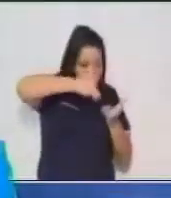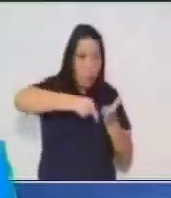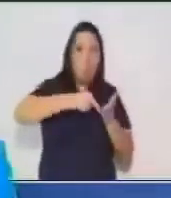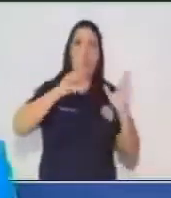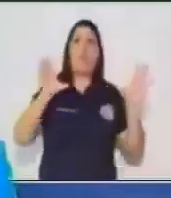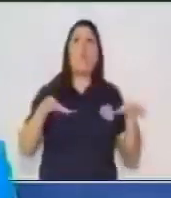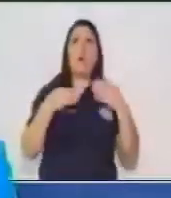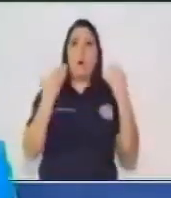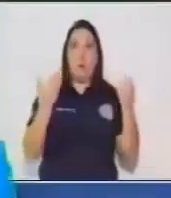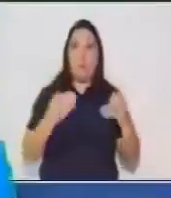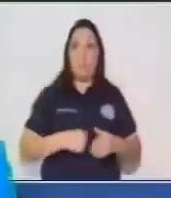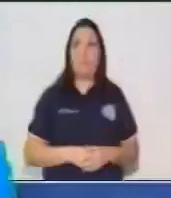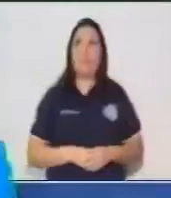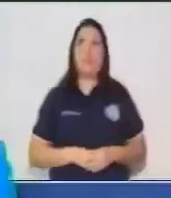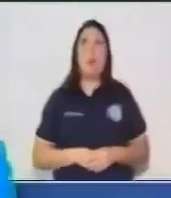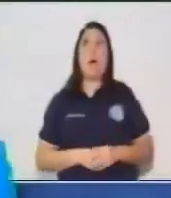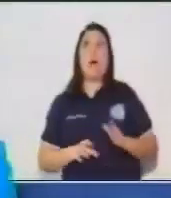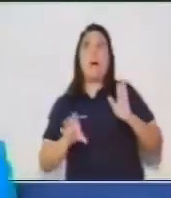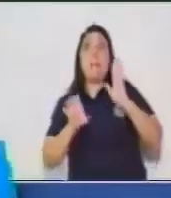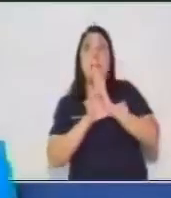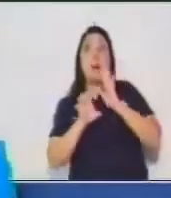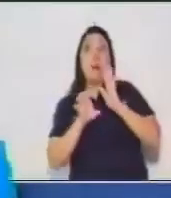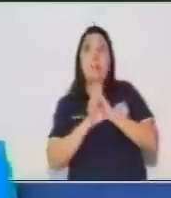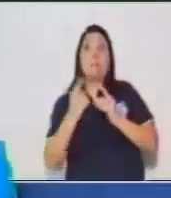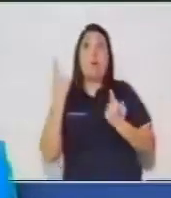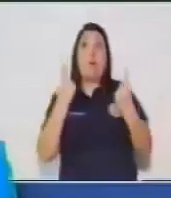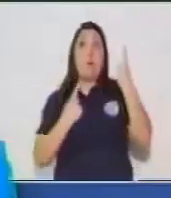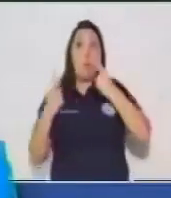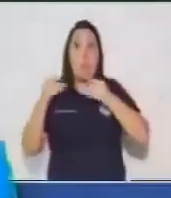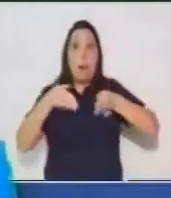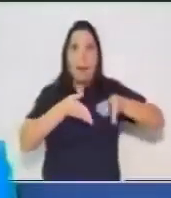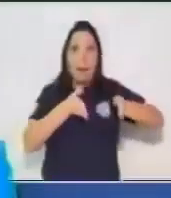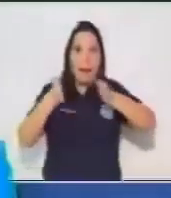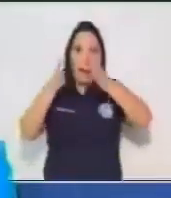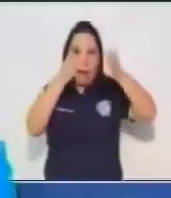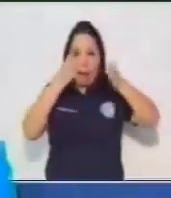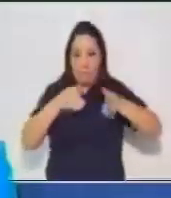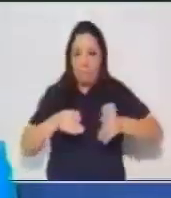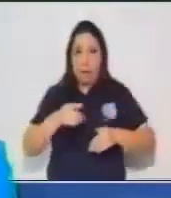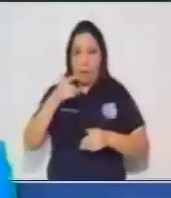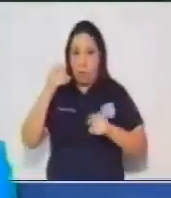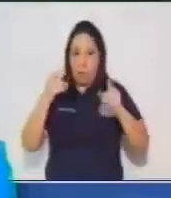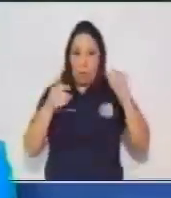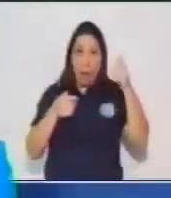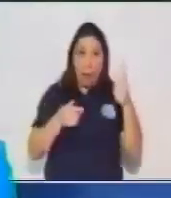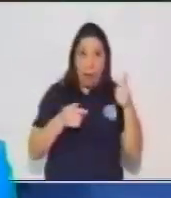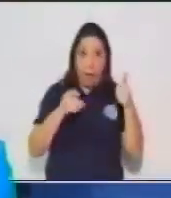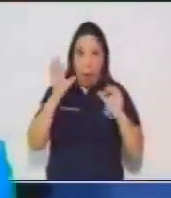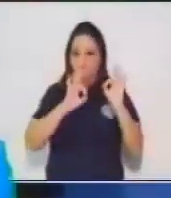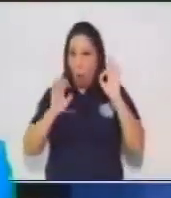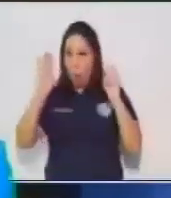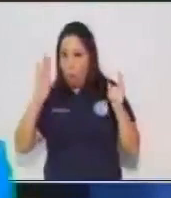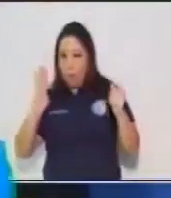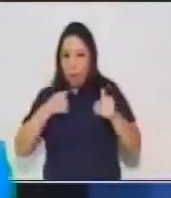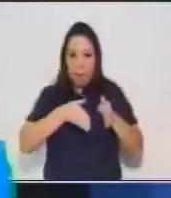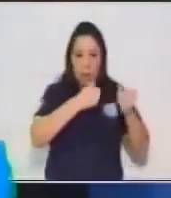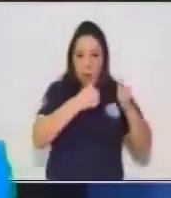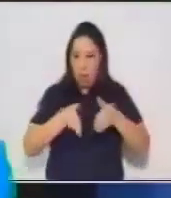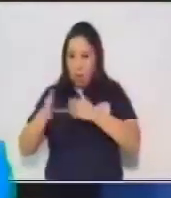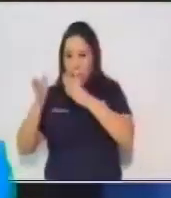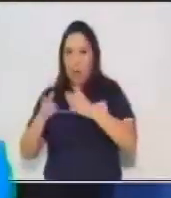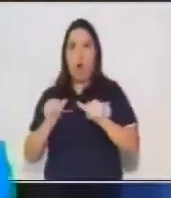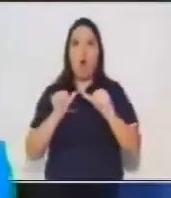¿Cuál es el camino más corto entre A y B? ¿Este o este camino? ¿Cuál será el más corto?